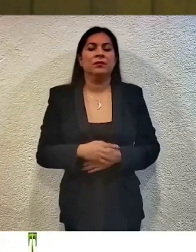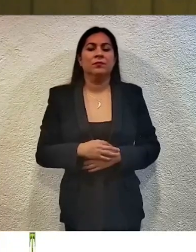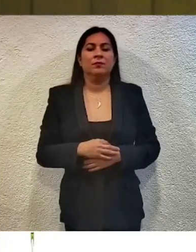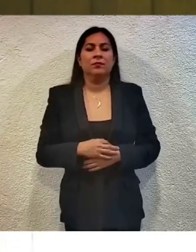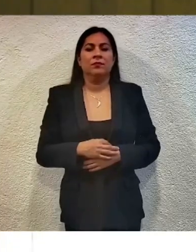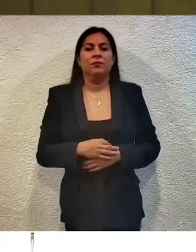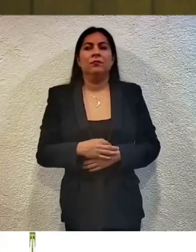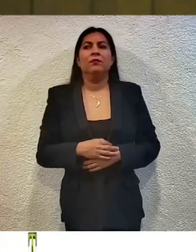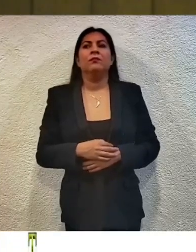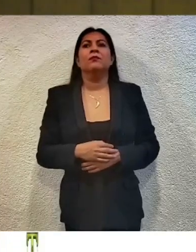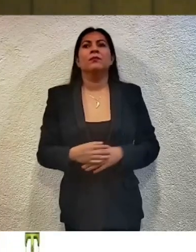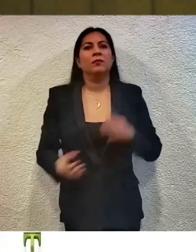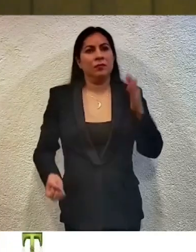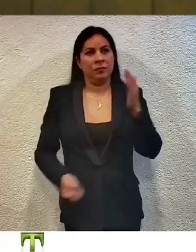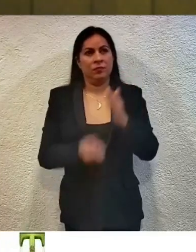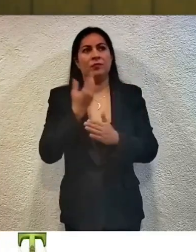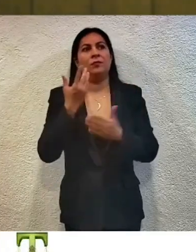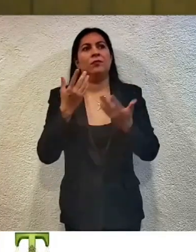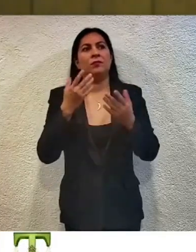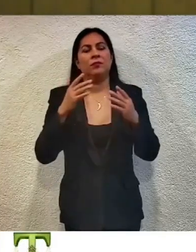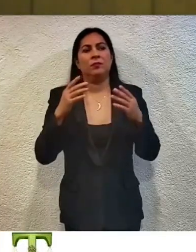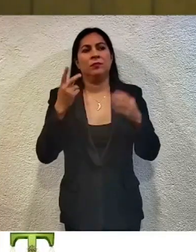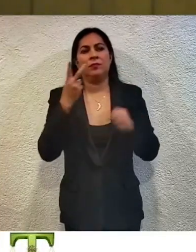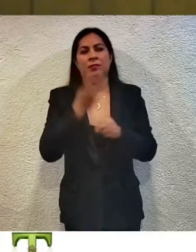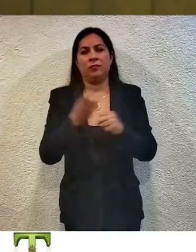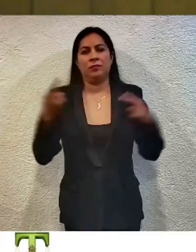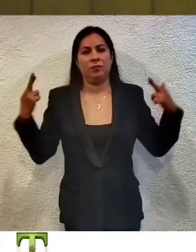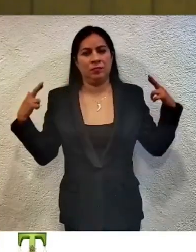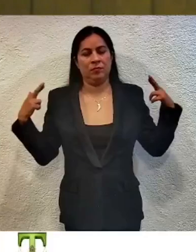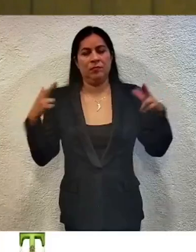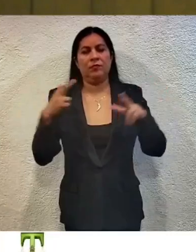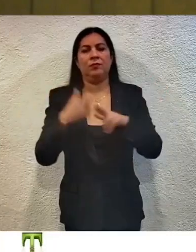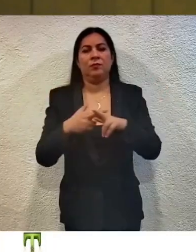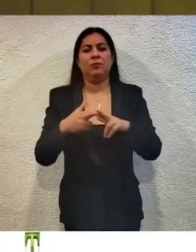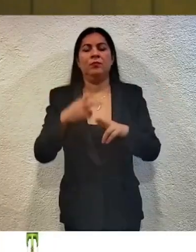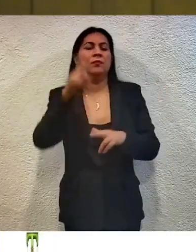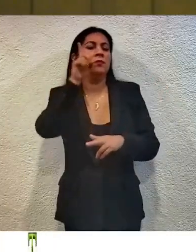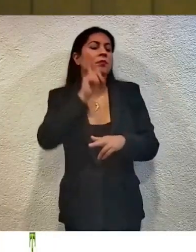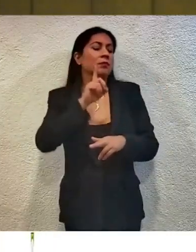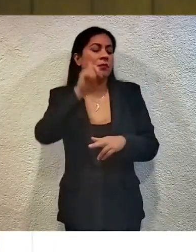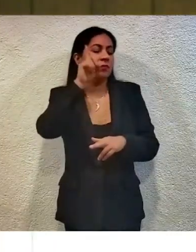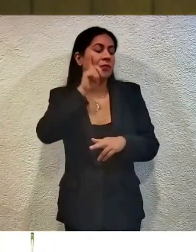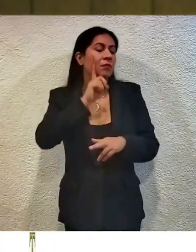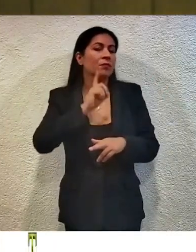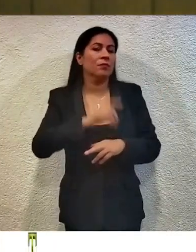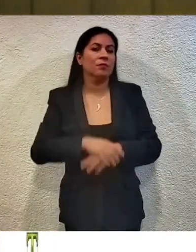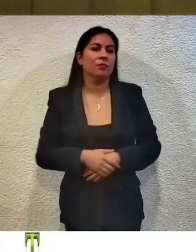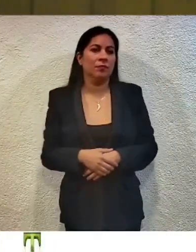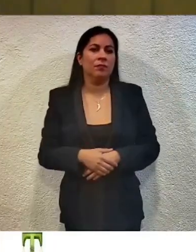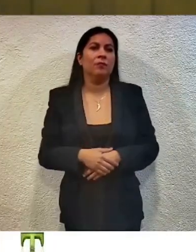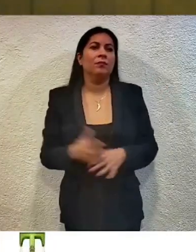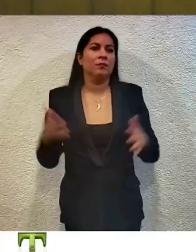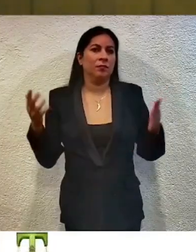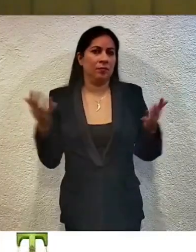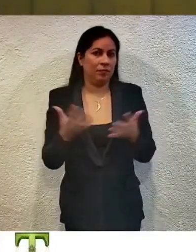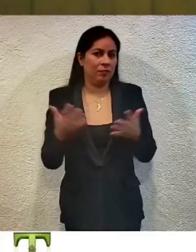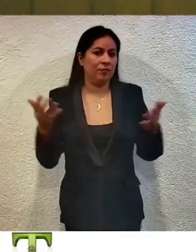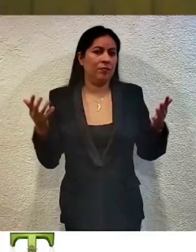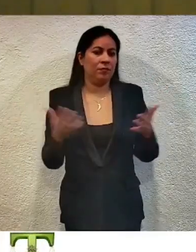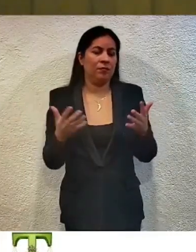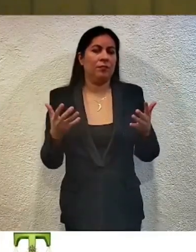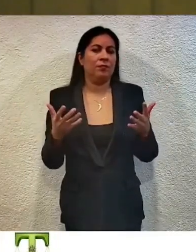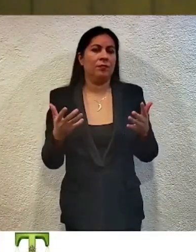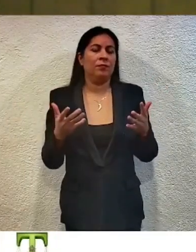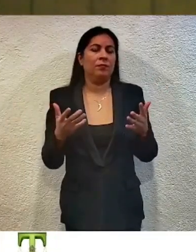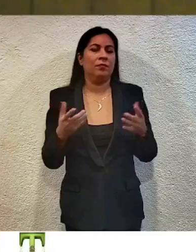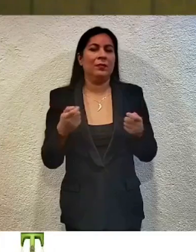Al actualizarse el supuesto de subrepresentación del género femenino, se procederá a